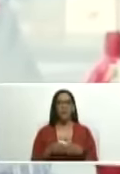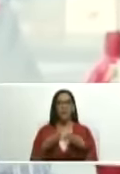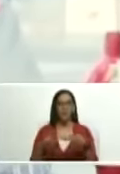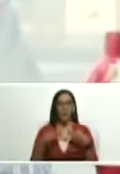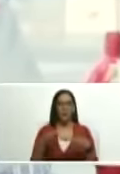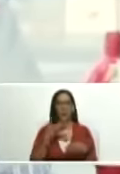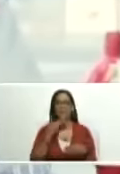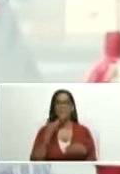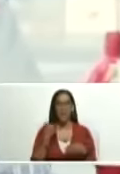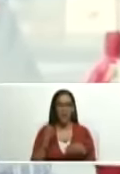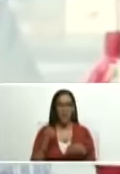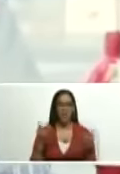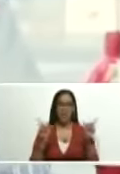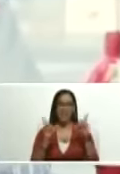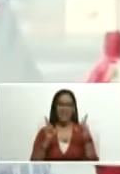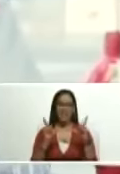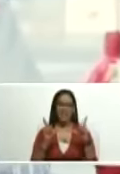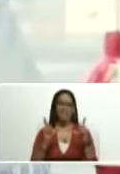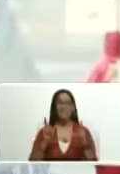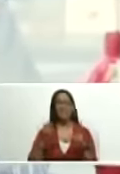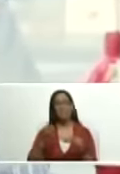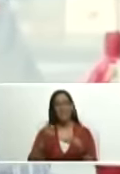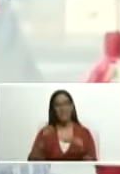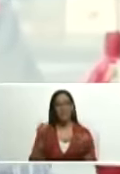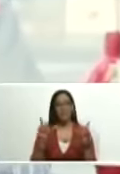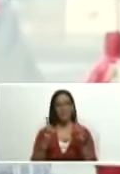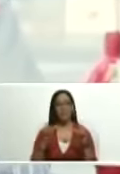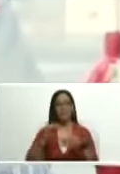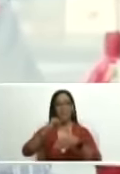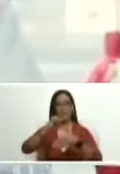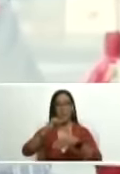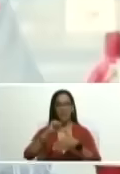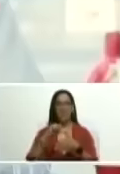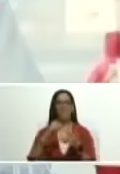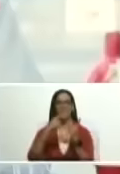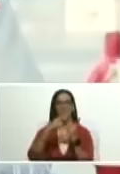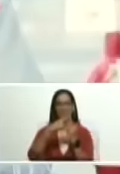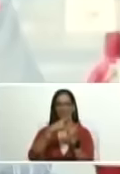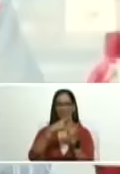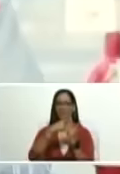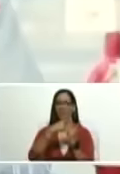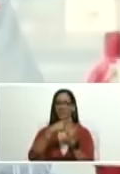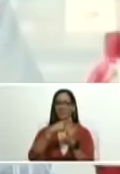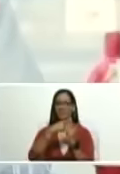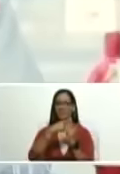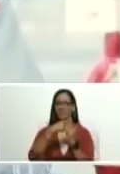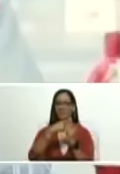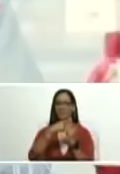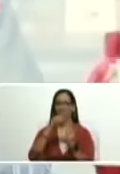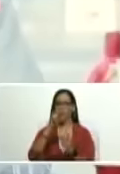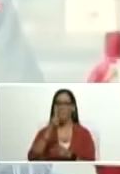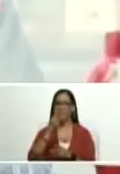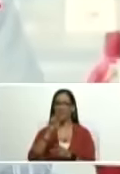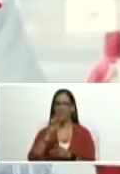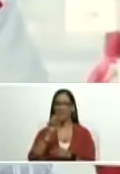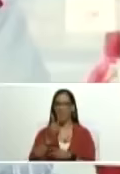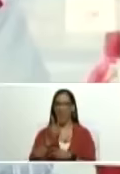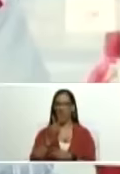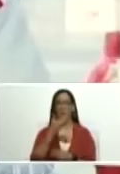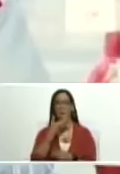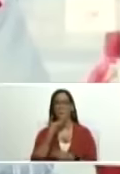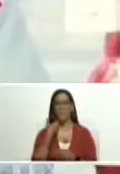mejor canal de televisión de América Latina y del mundo, venezolana de televisión, BTV,